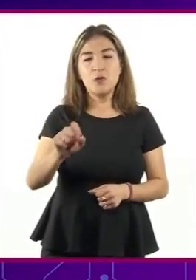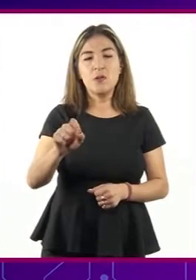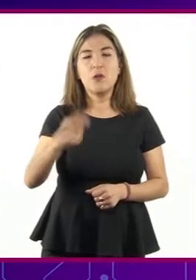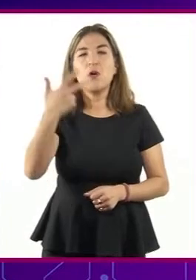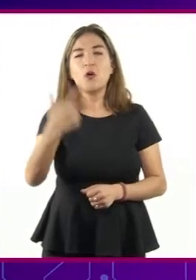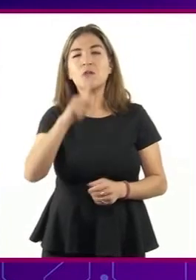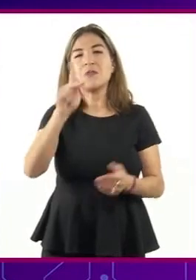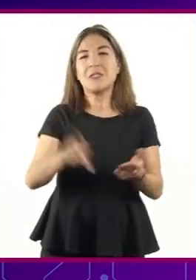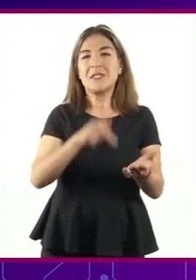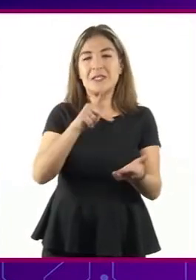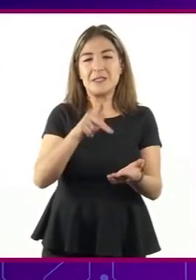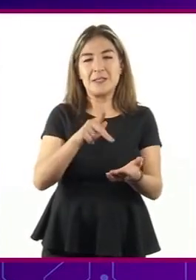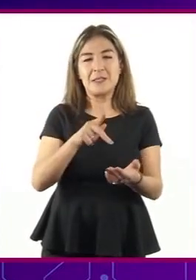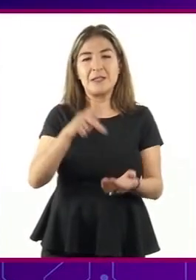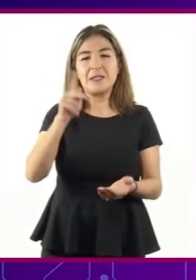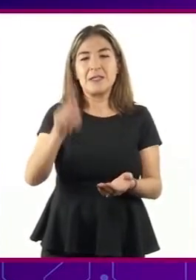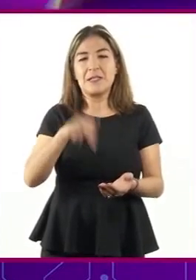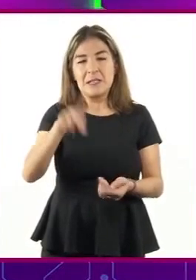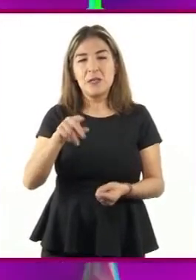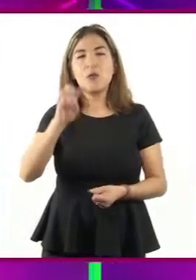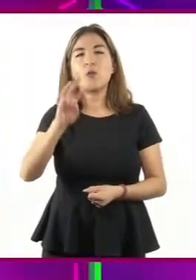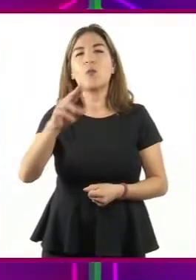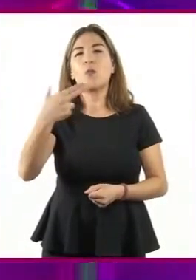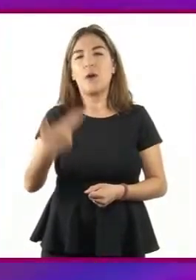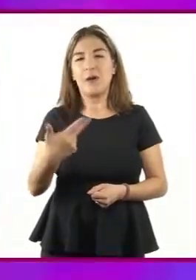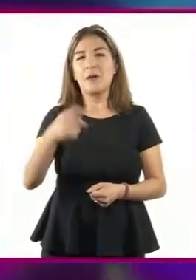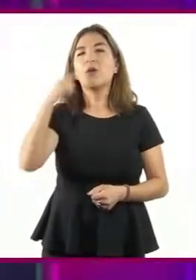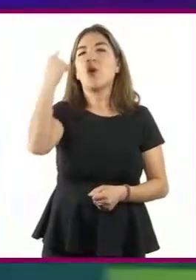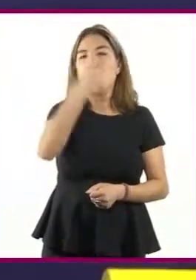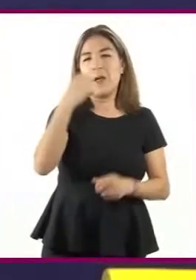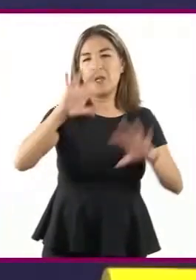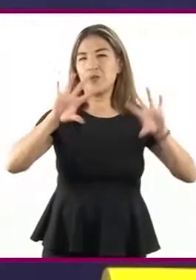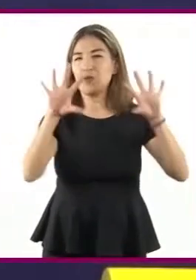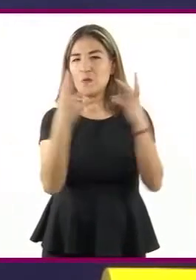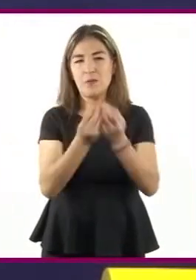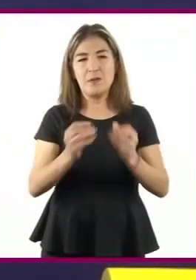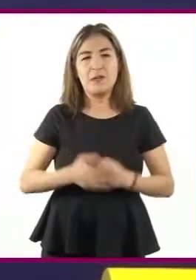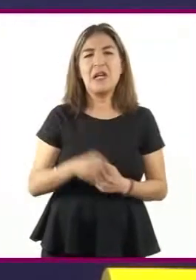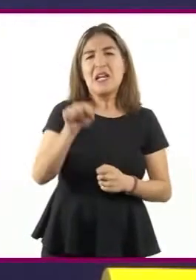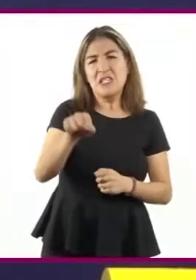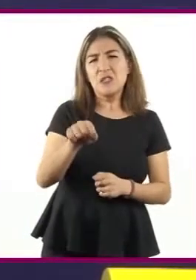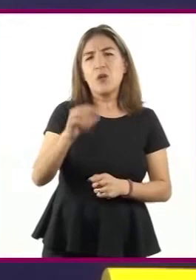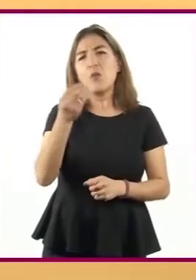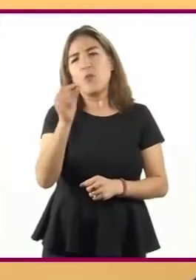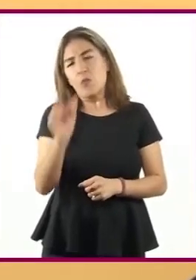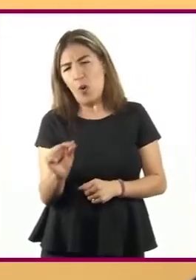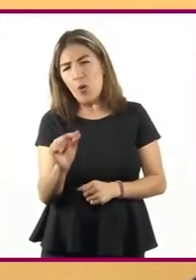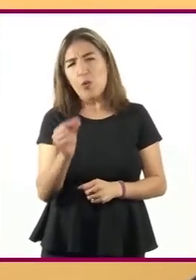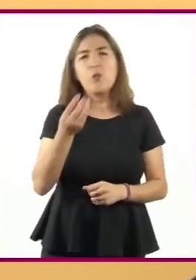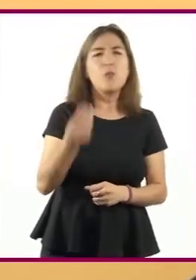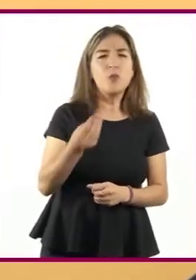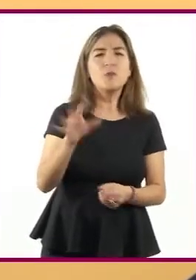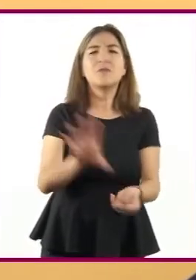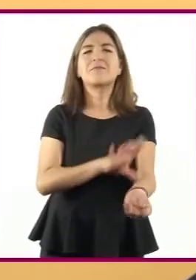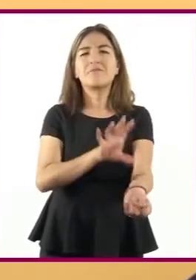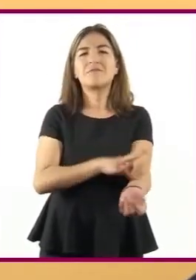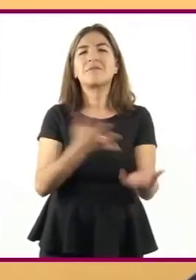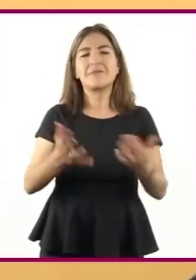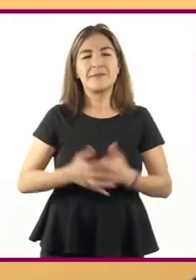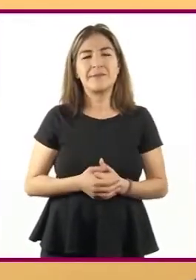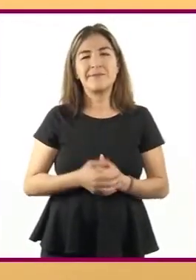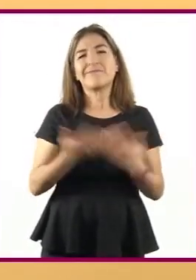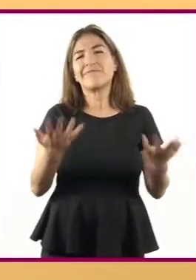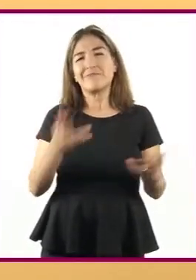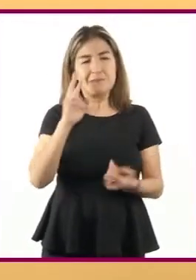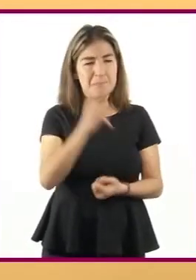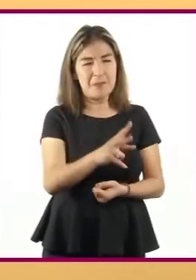111.8 kilowatts hora totales. ¿Y eso es poca o mucha energía? Podemos ver